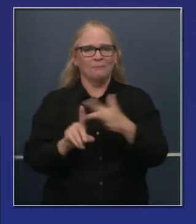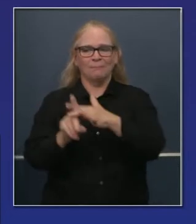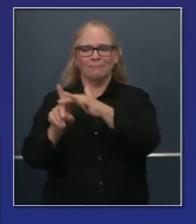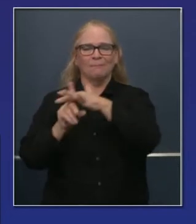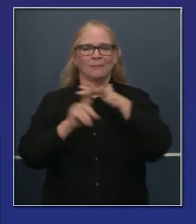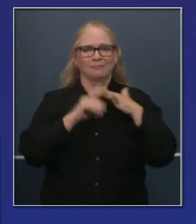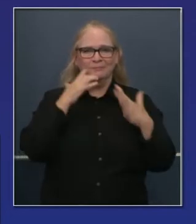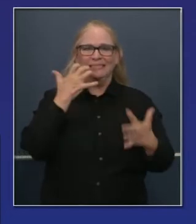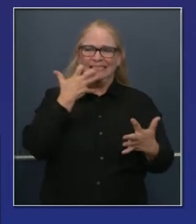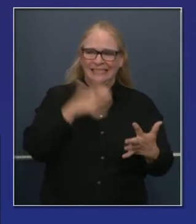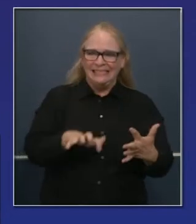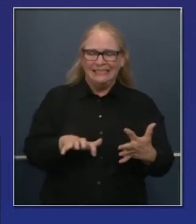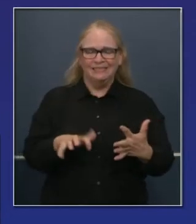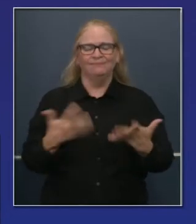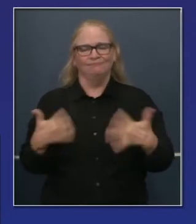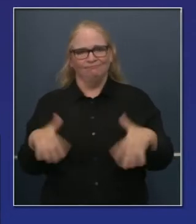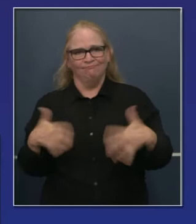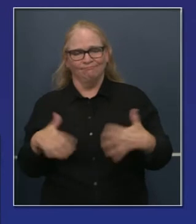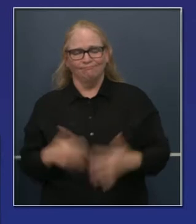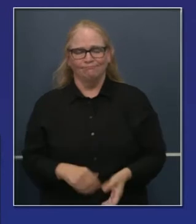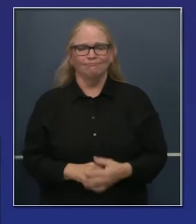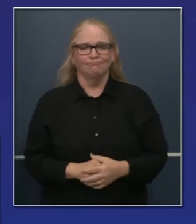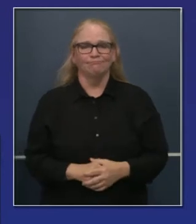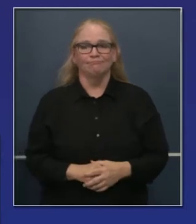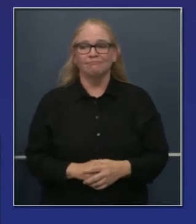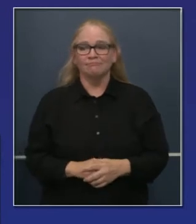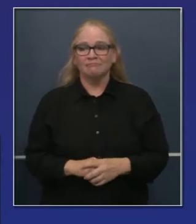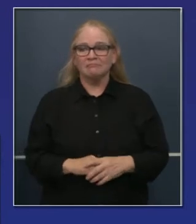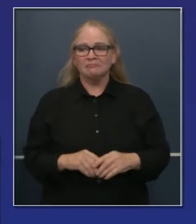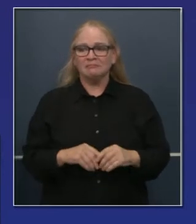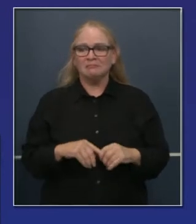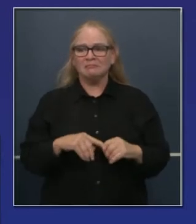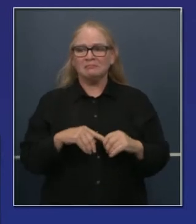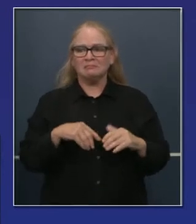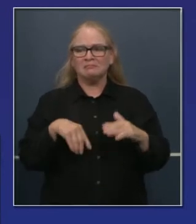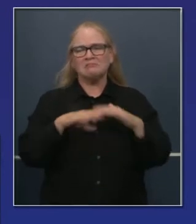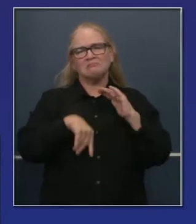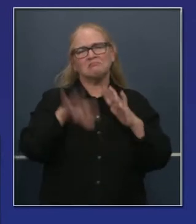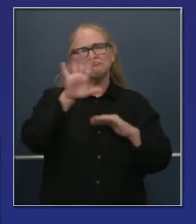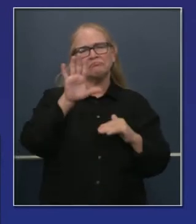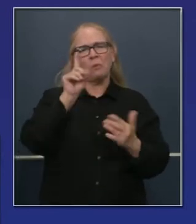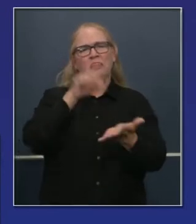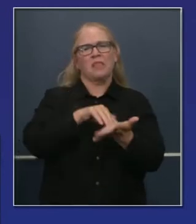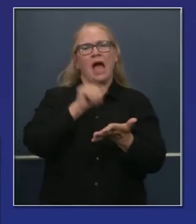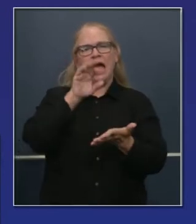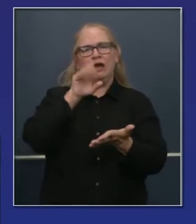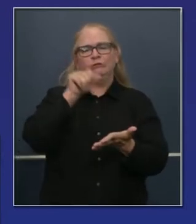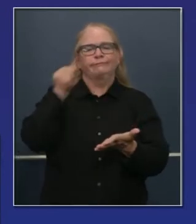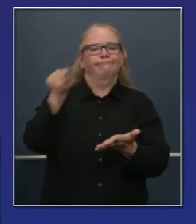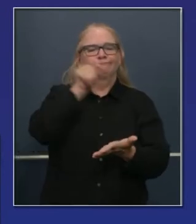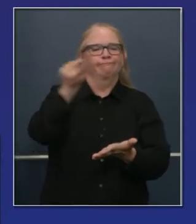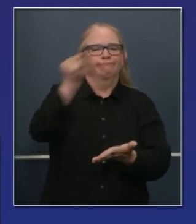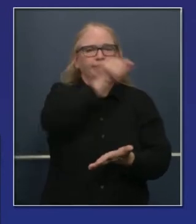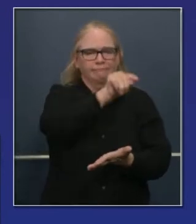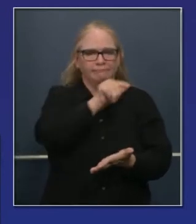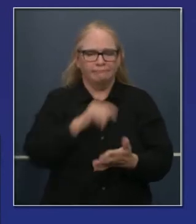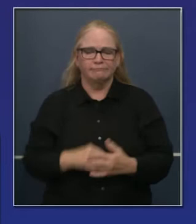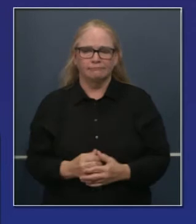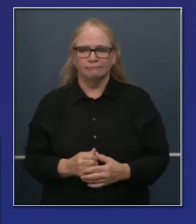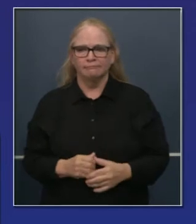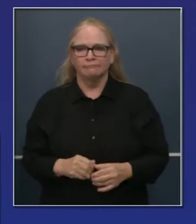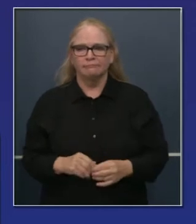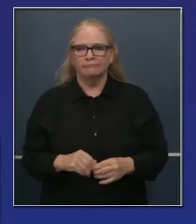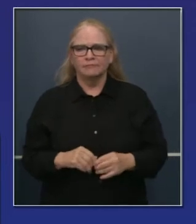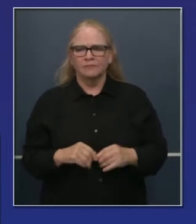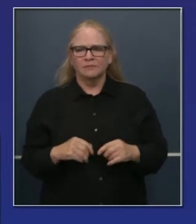que he mencionado en el estado de california muchos de los incendios de menos de mil acres muchos de ellos en